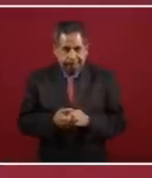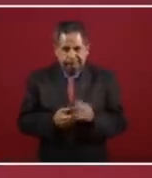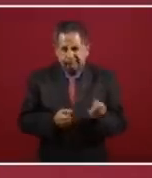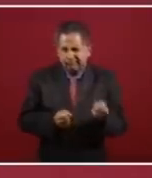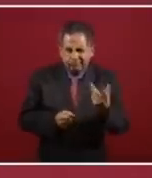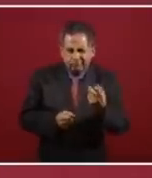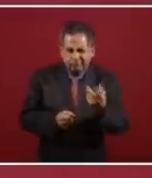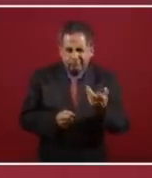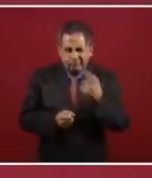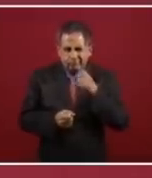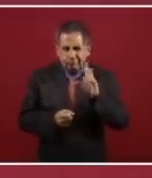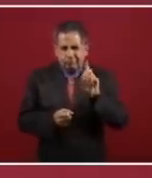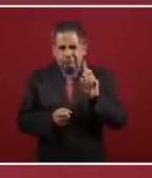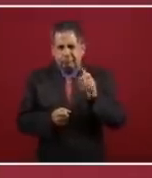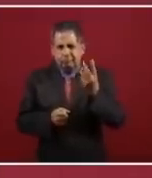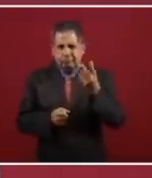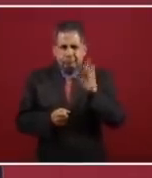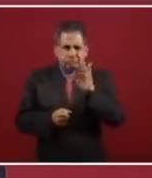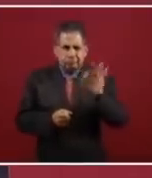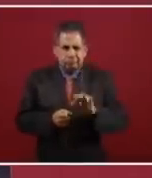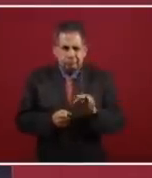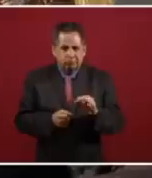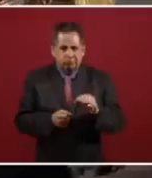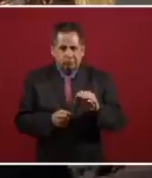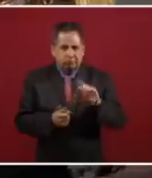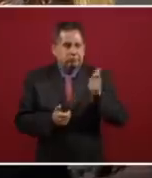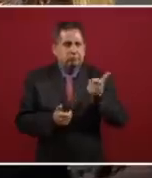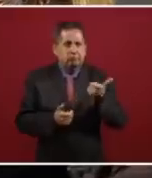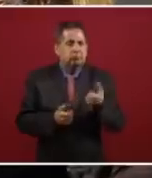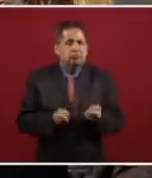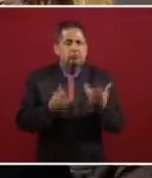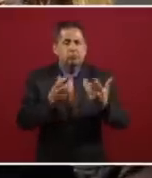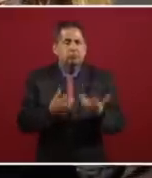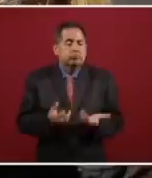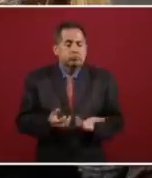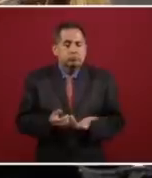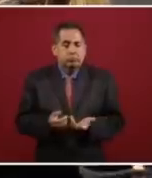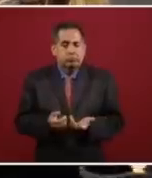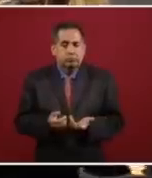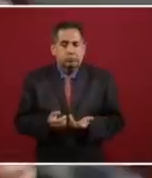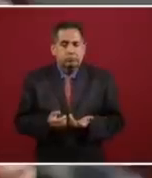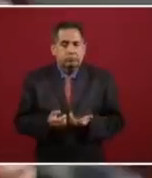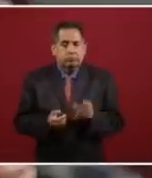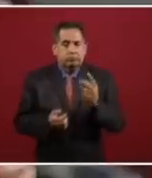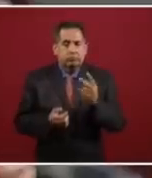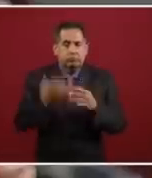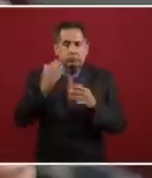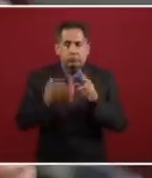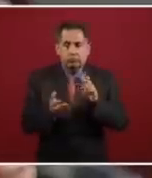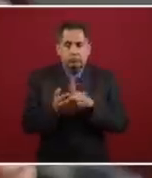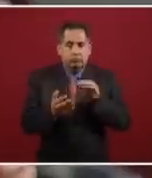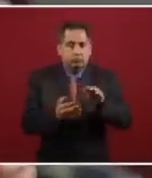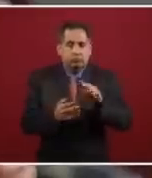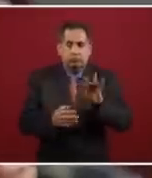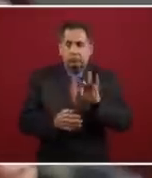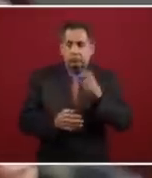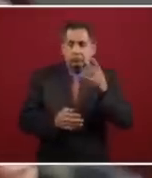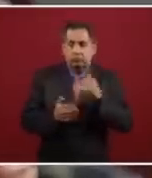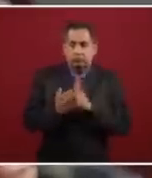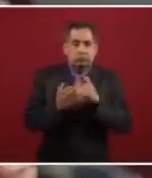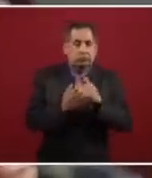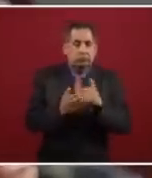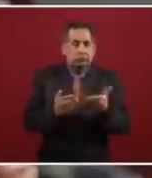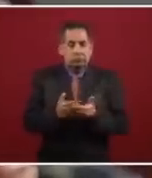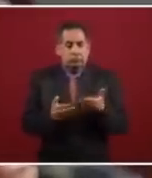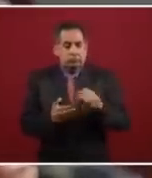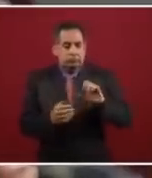¿cuánto dijiste? 33%. ¿Pero en dinero? En 2019 fueron 94 millones de pesos, ahorita estamos hablando